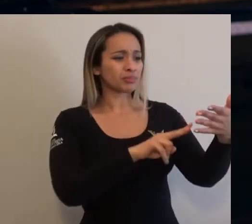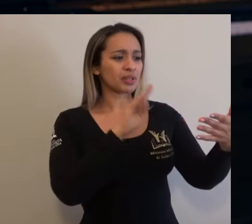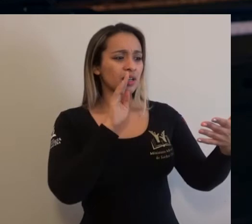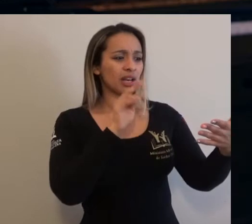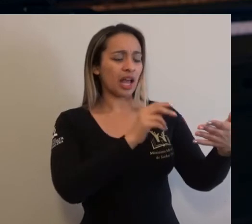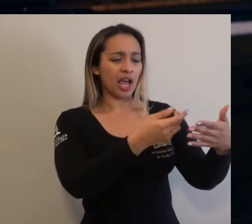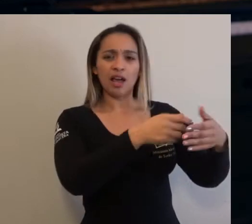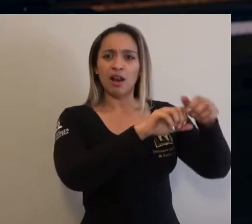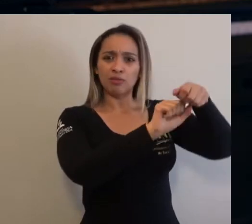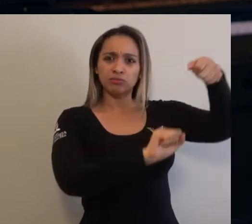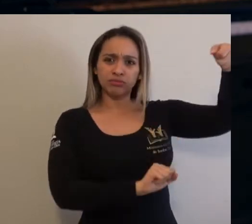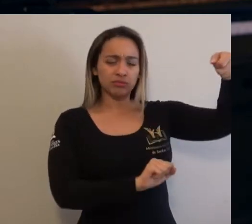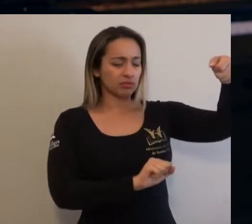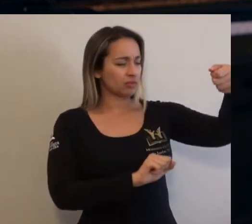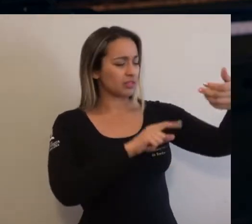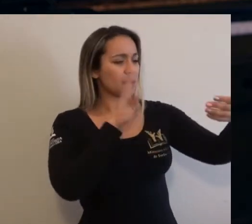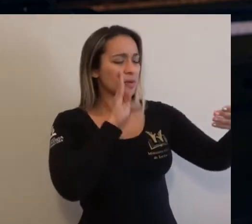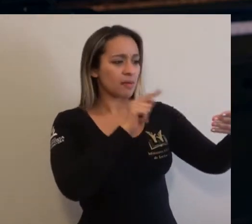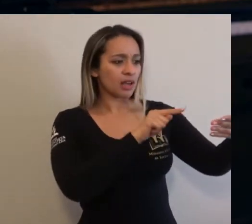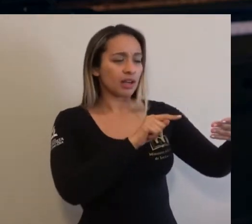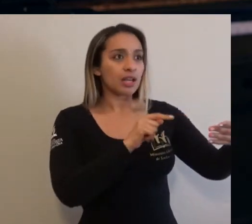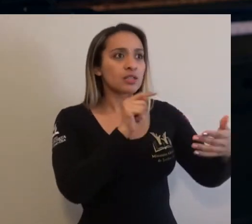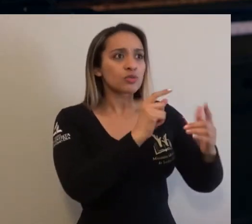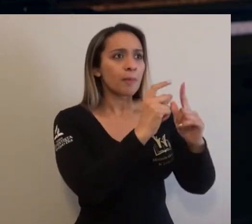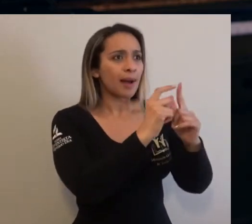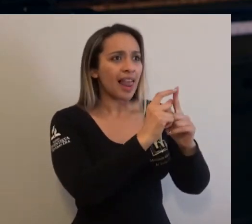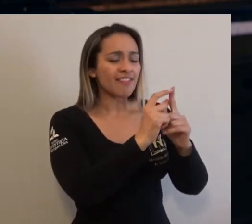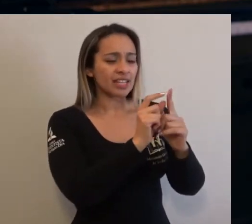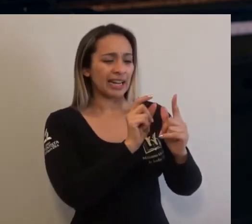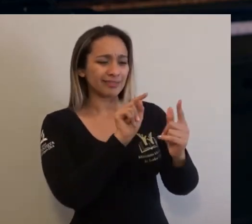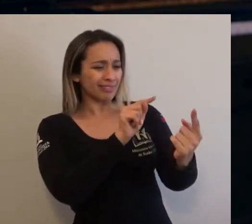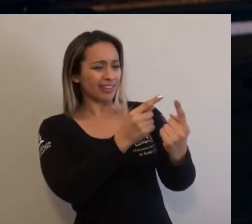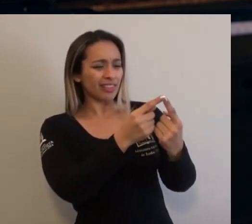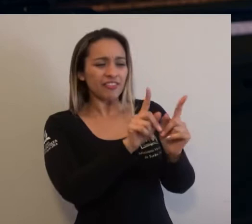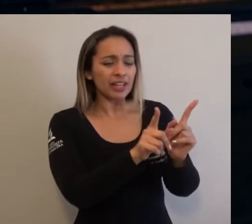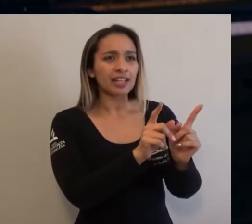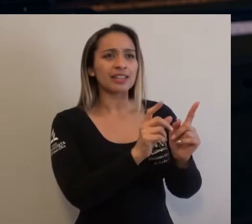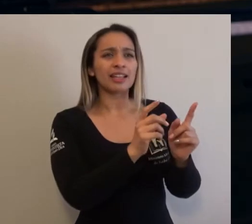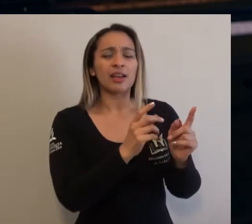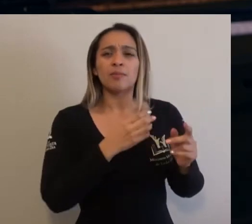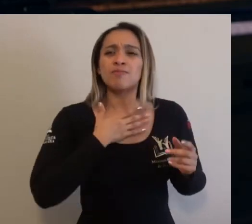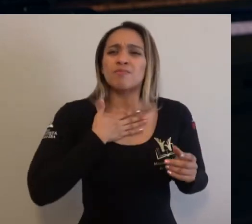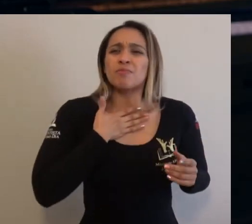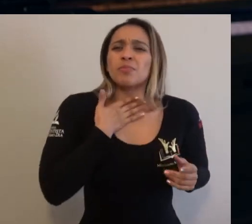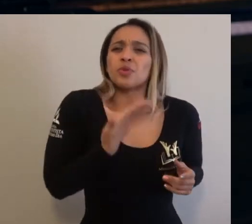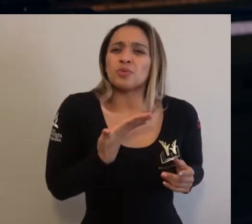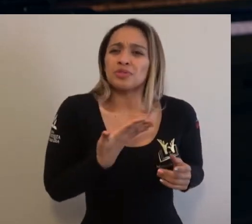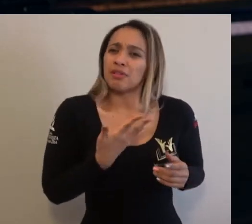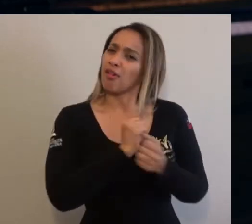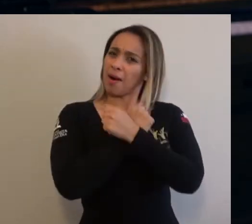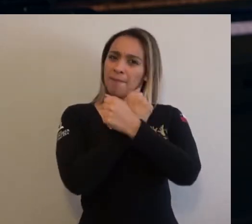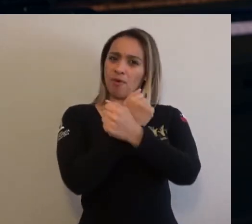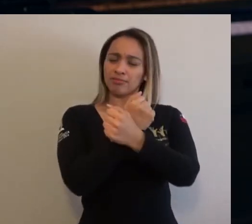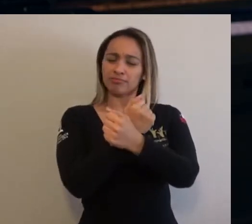leer las escrituras, su mirada es distinta. Las palabras, que al parecer son las mismas, se pronuncian con